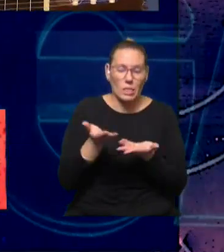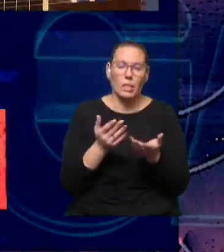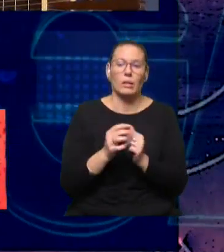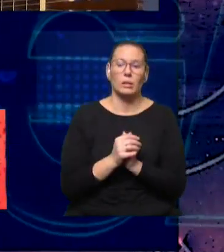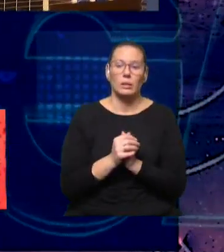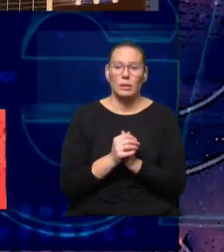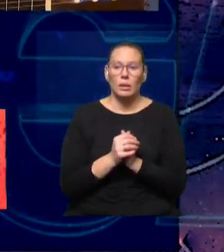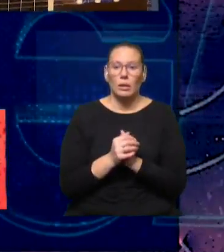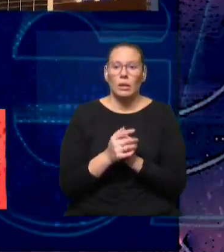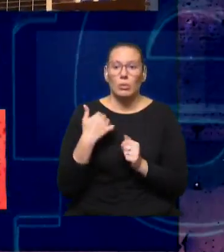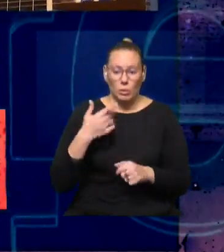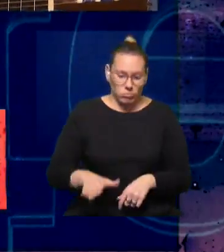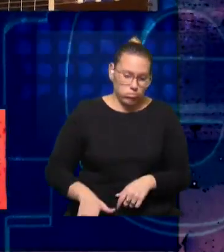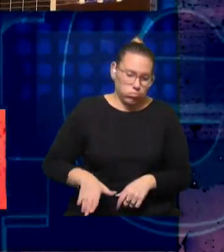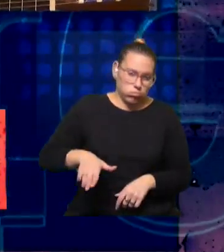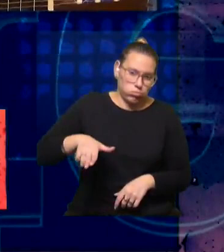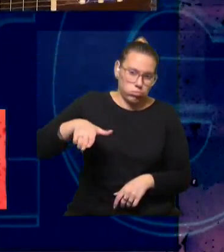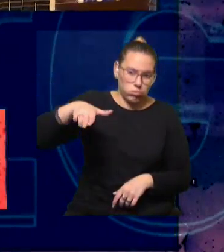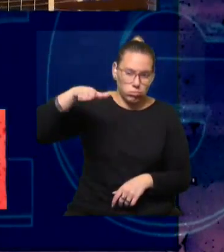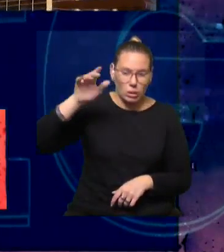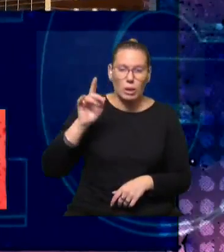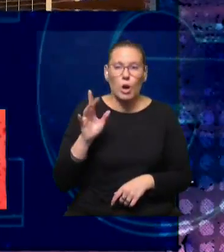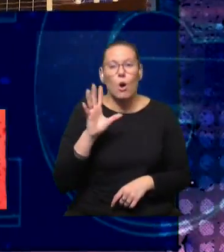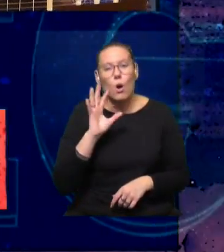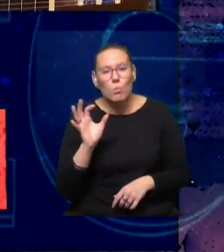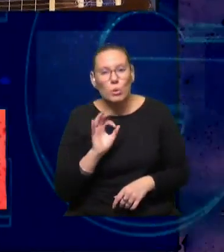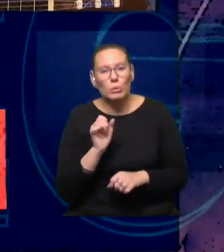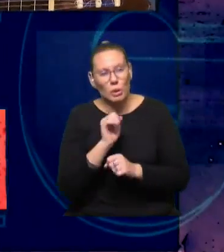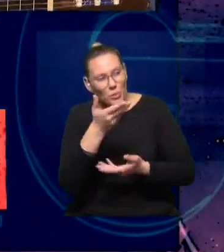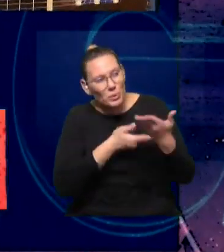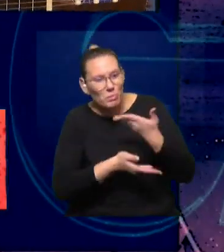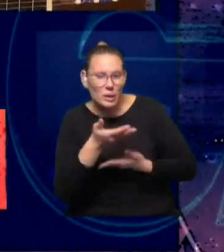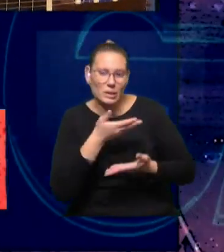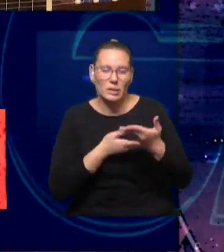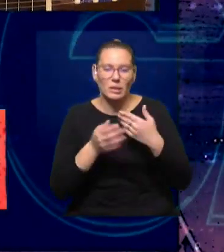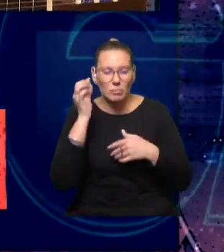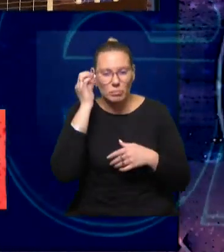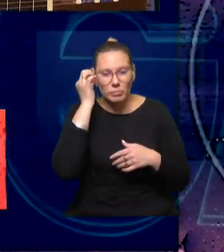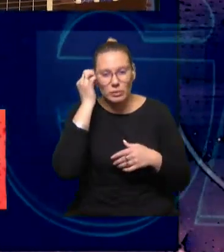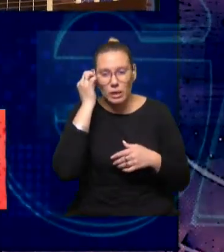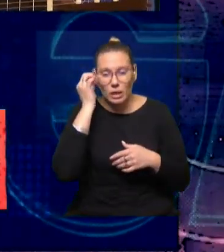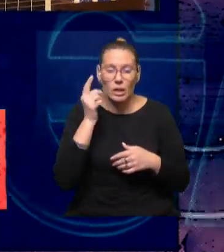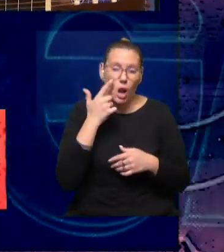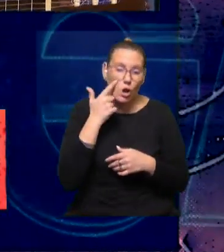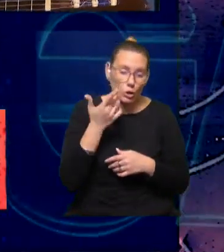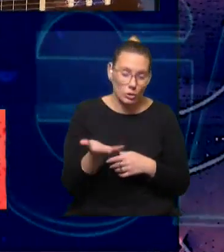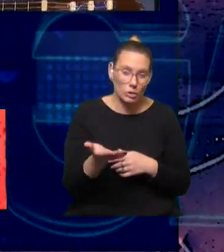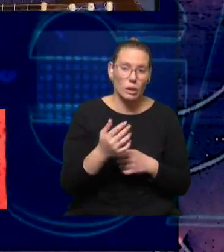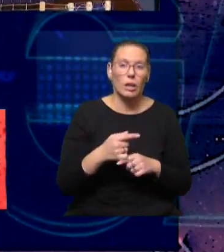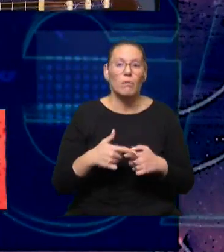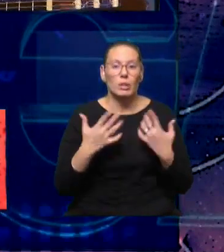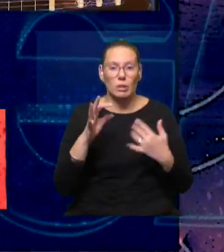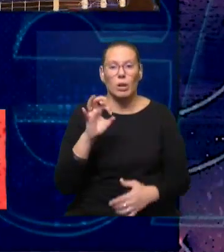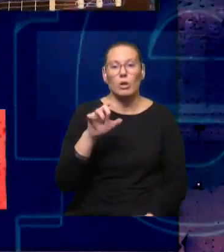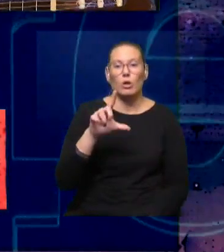que bueno uno desde muy chico tiene tuvo la oportunidad de compartir y de esas vivencias no de festival